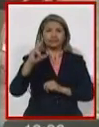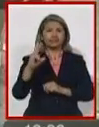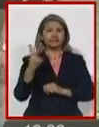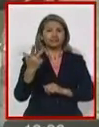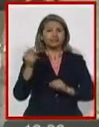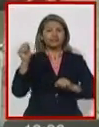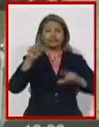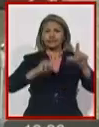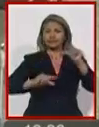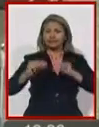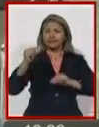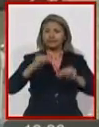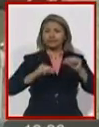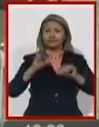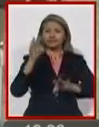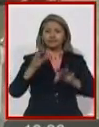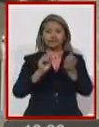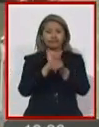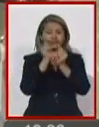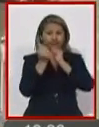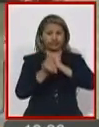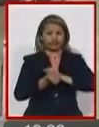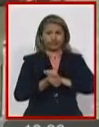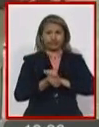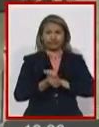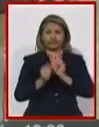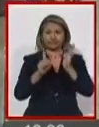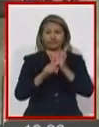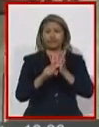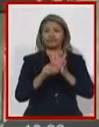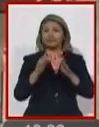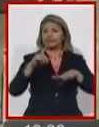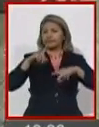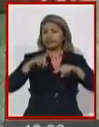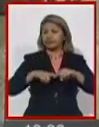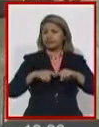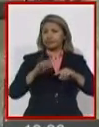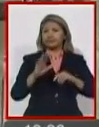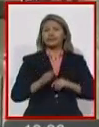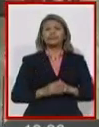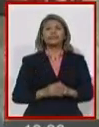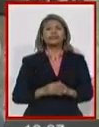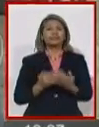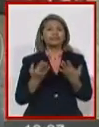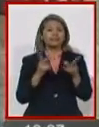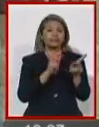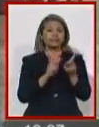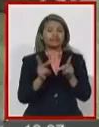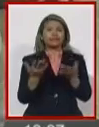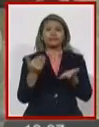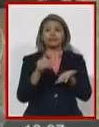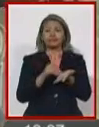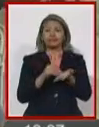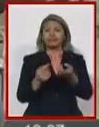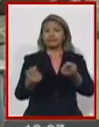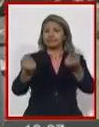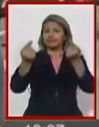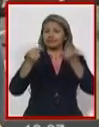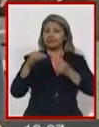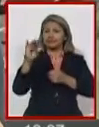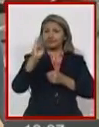tercera quimioterapia, si es que no le cambian el tratamiento después de tener el diagnóstico de PET scan. Y está programado para retornar el